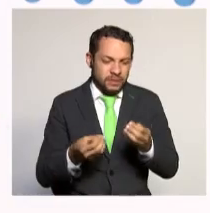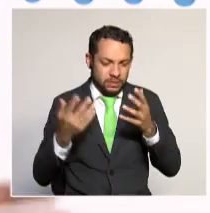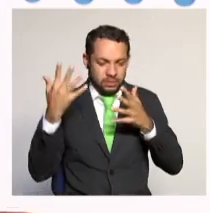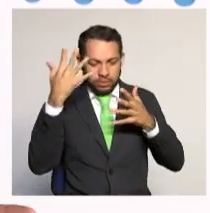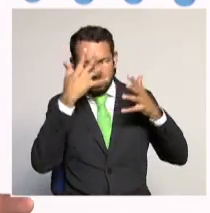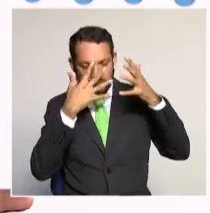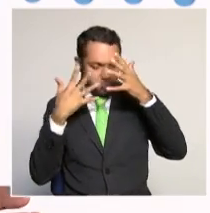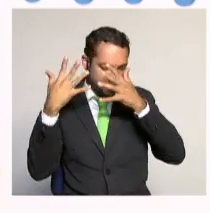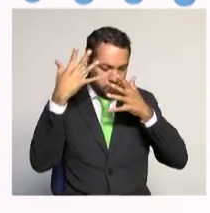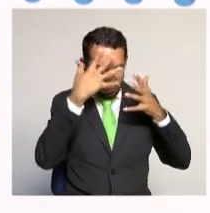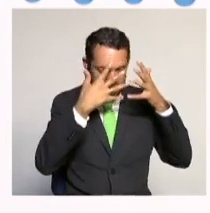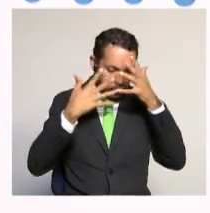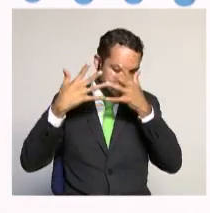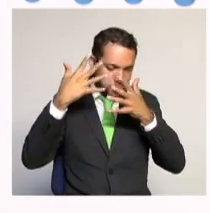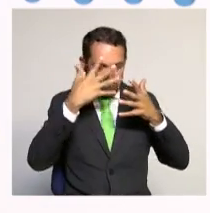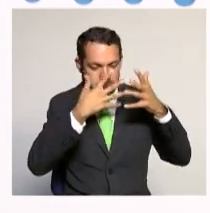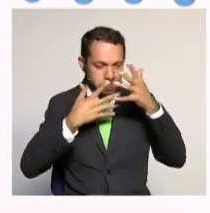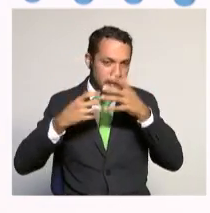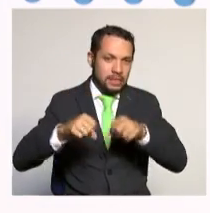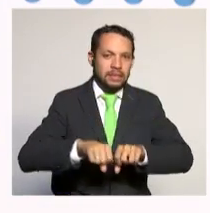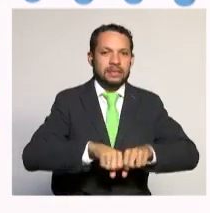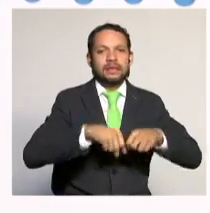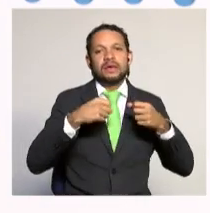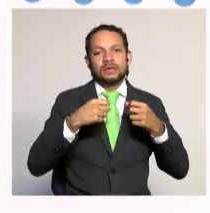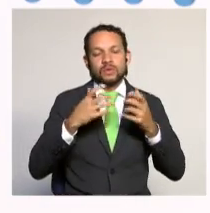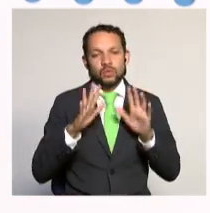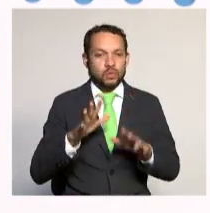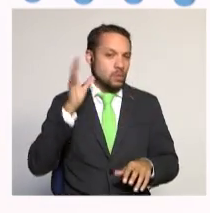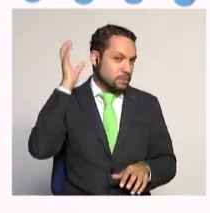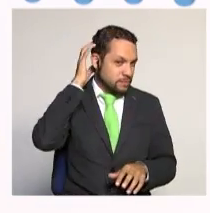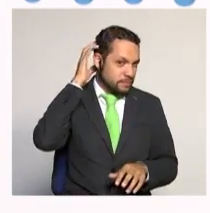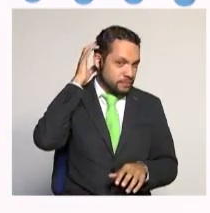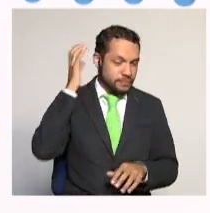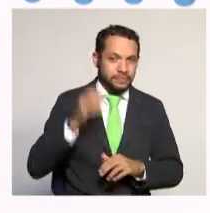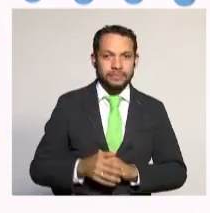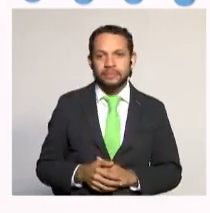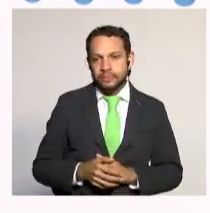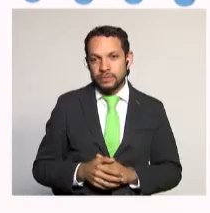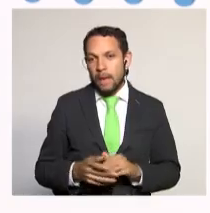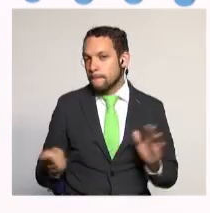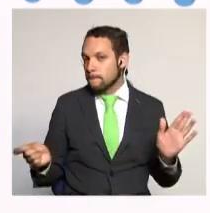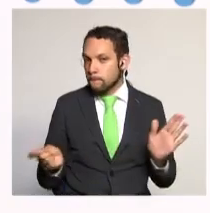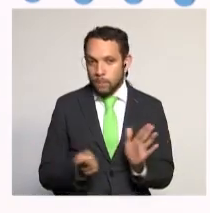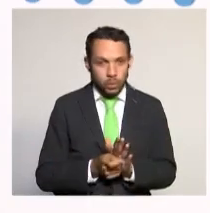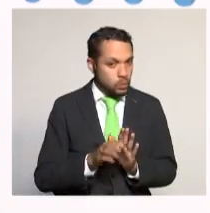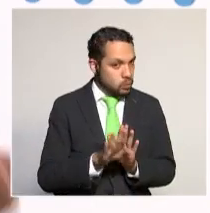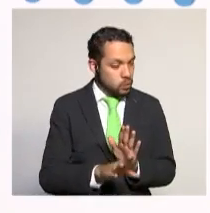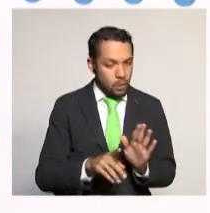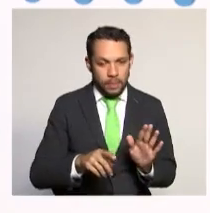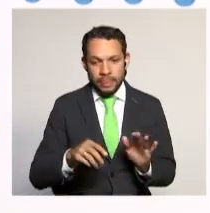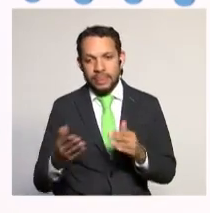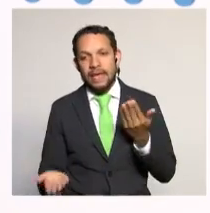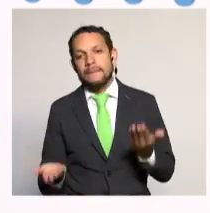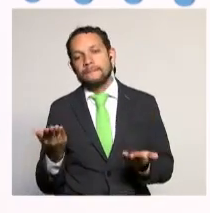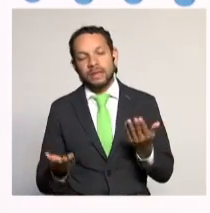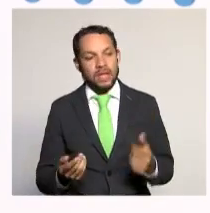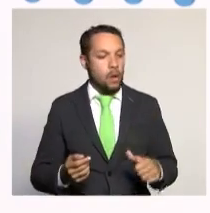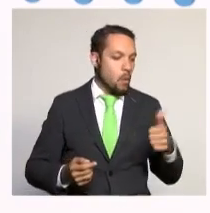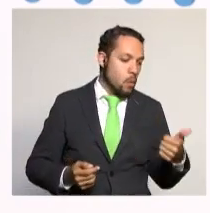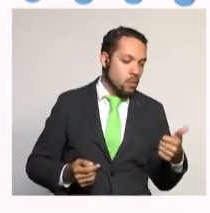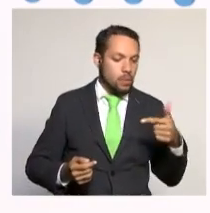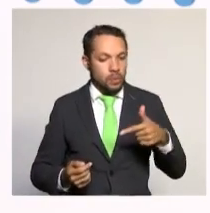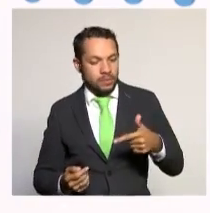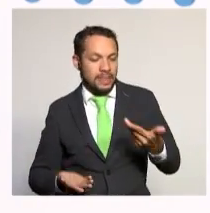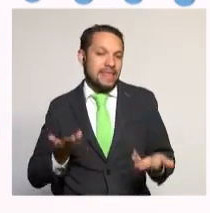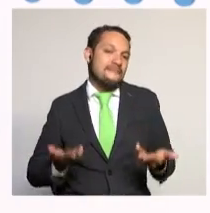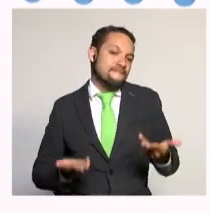el uso de la escopolamina y secundariamente el desarrollo de enfermedad de Alzheimer. Pero un evento pudiera precipitar el otro o